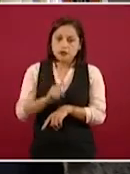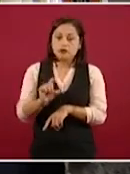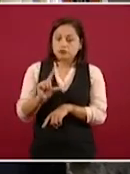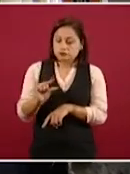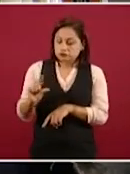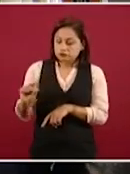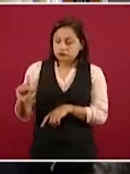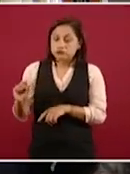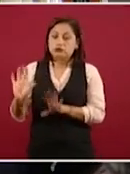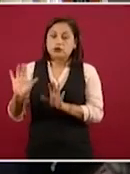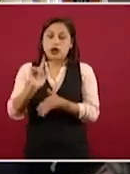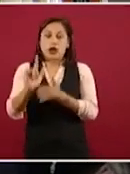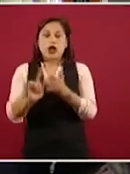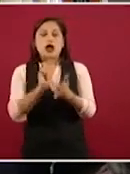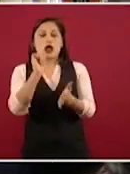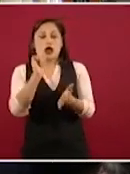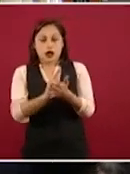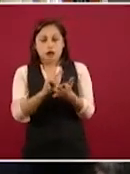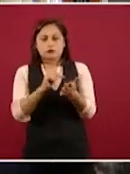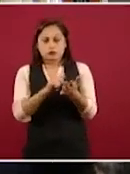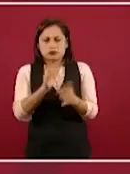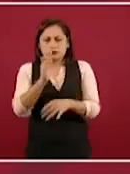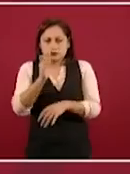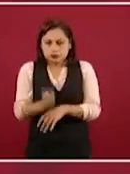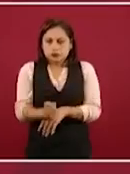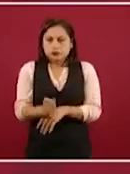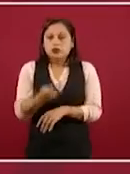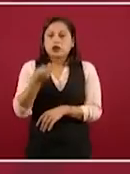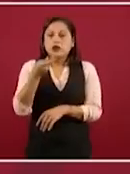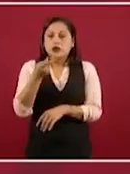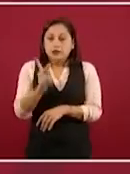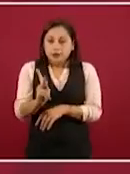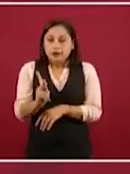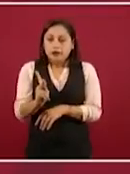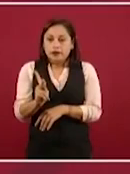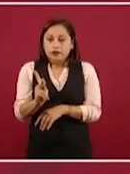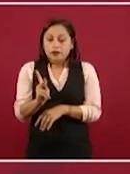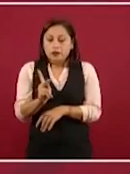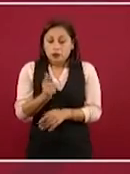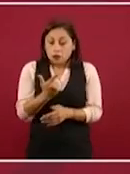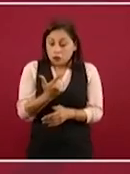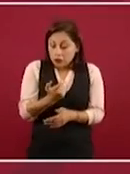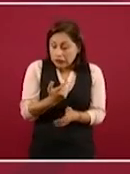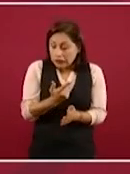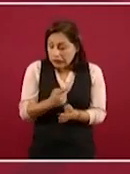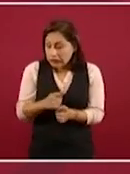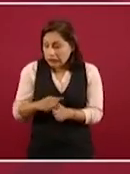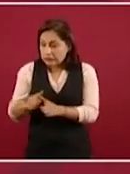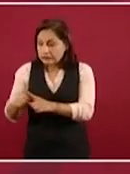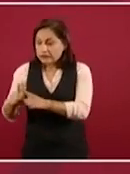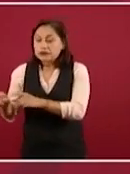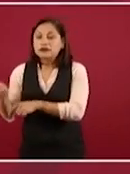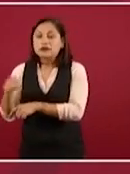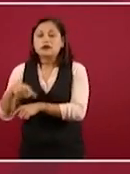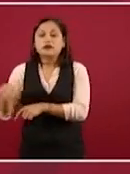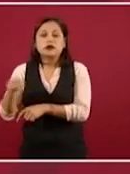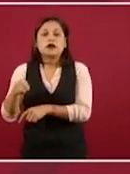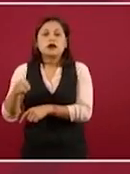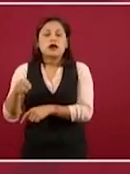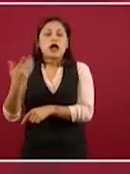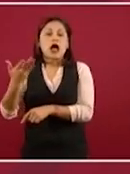acuerdo a la ley, pero todas son aseguradas que estuvieron en su momento afectas a